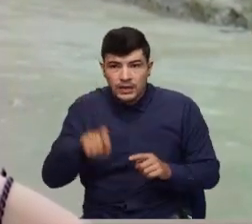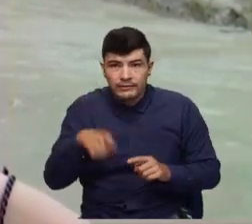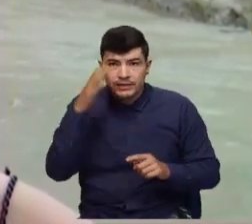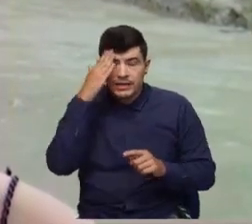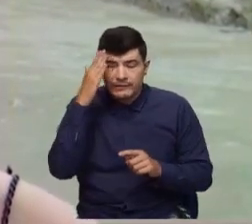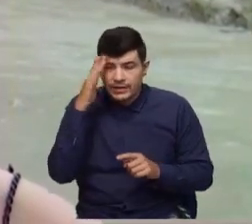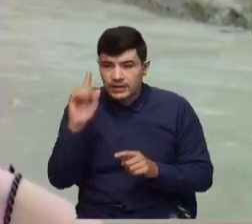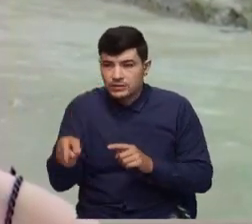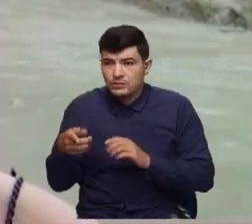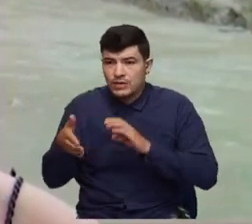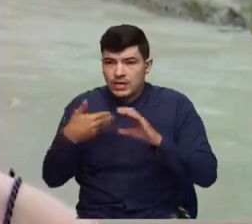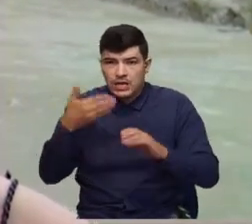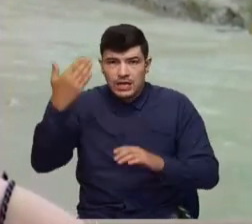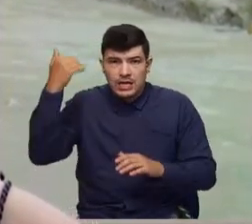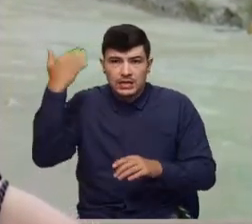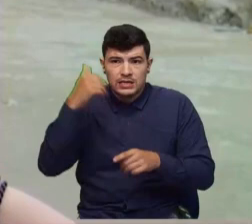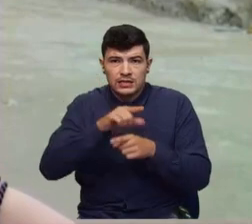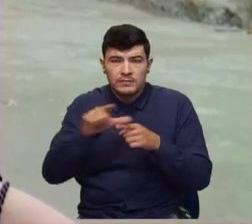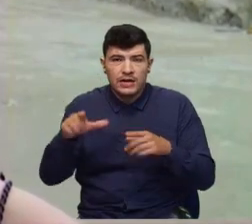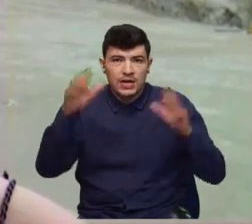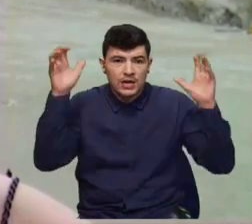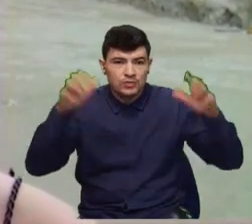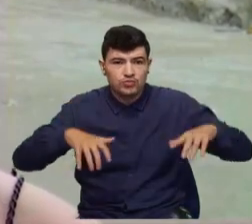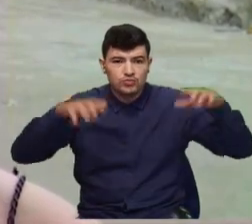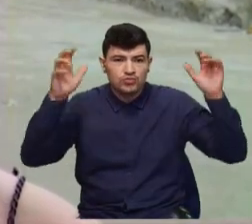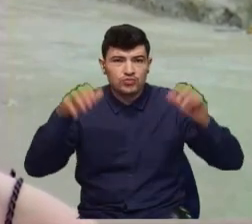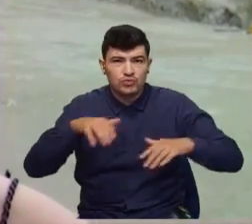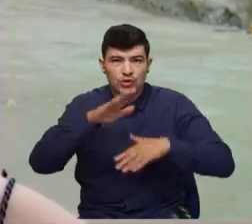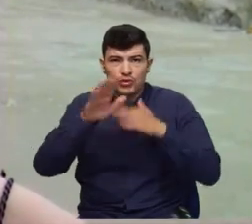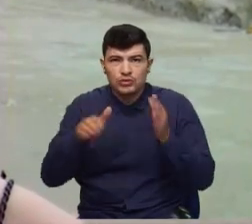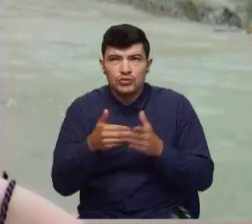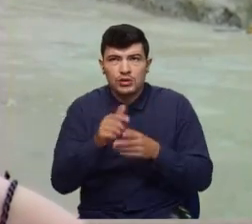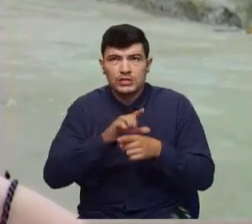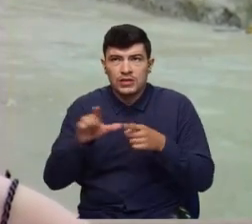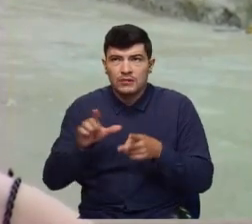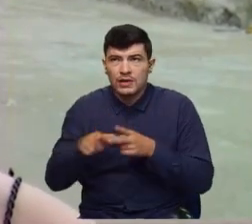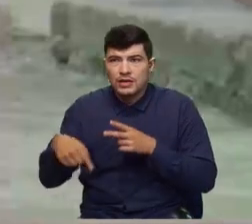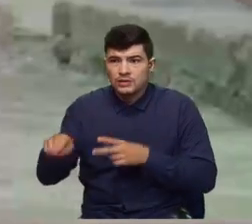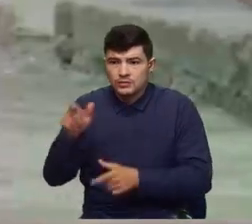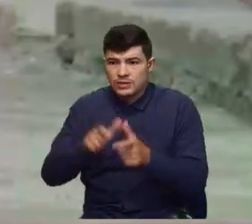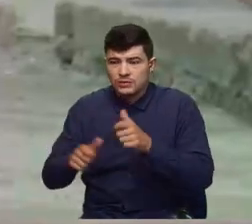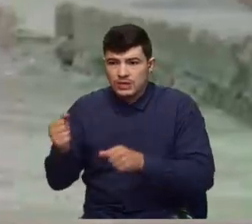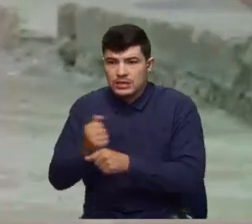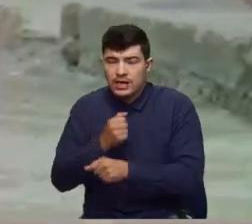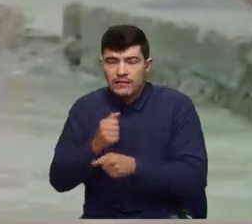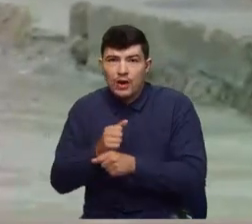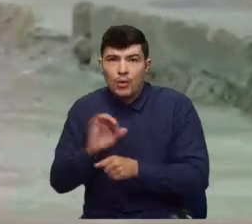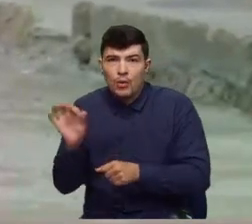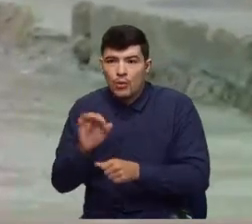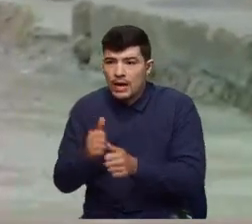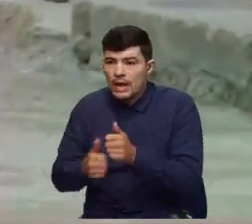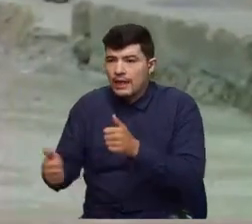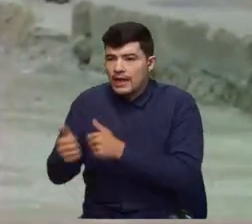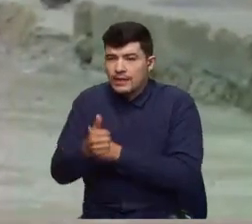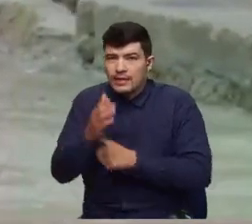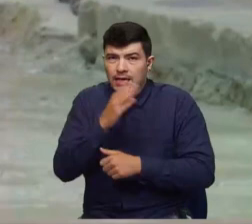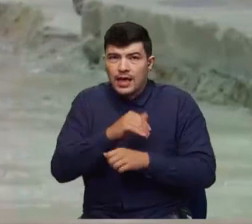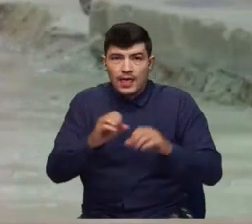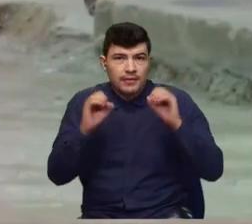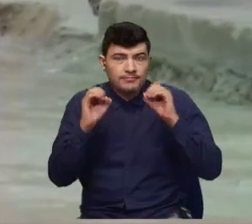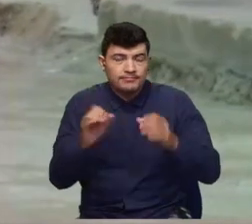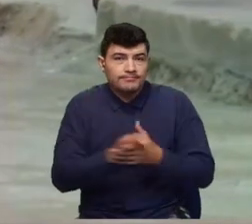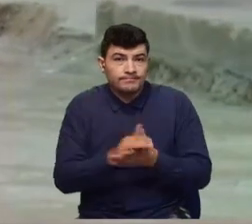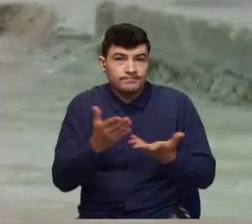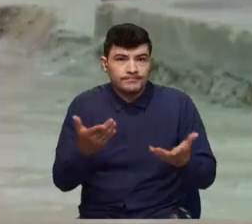clima. Por lo menos la semana pasada nos llovió toda la semana y los trabajos no se pudieron avanzar. Entonces, para